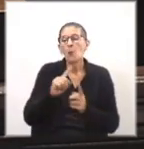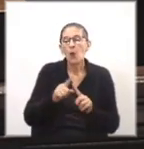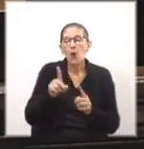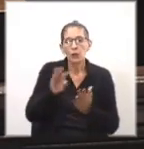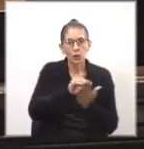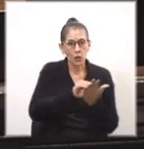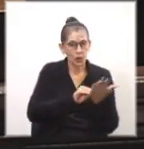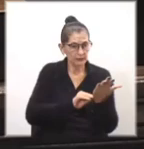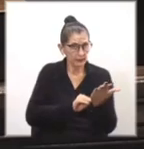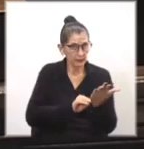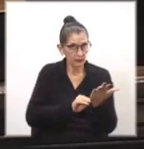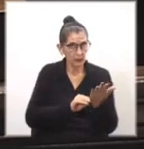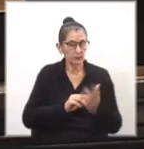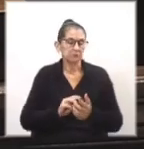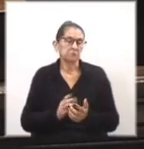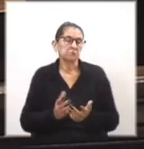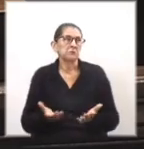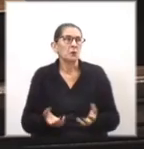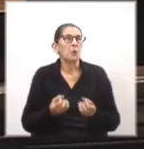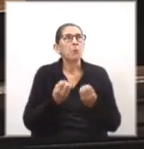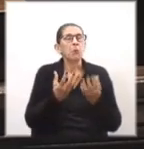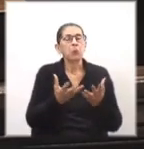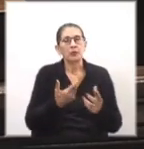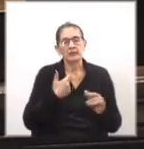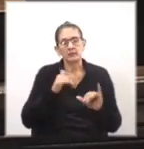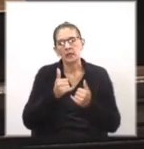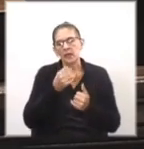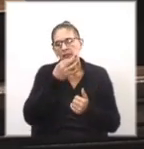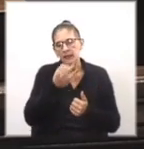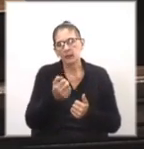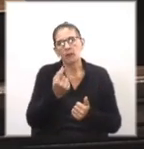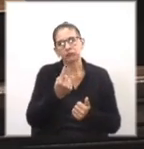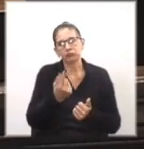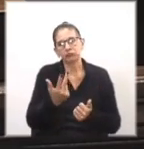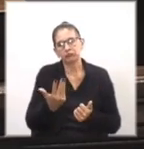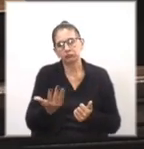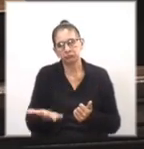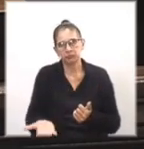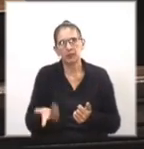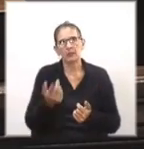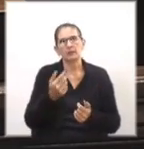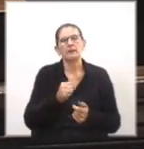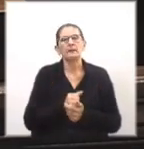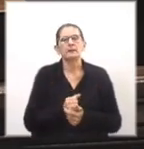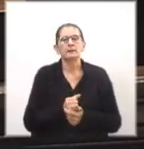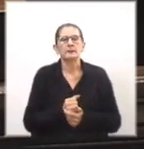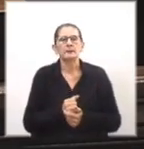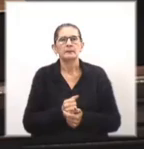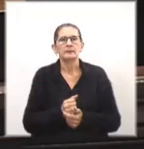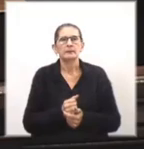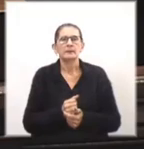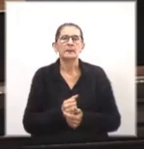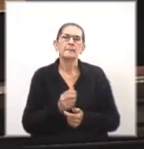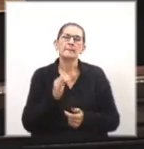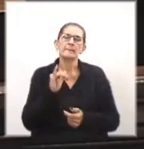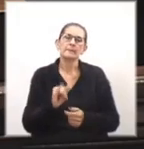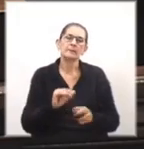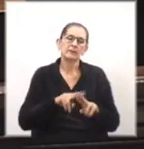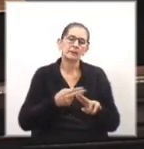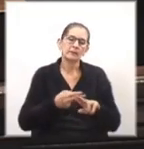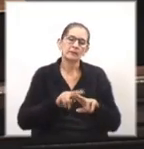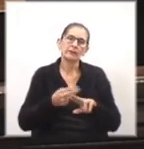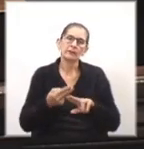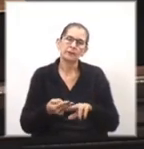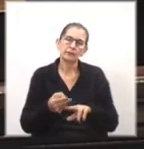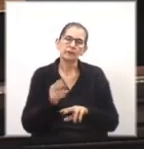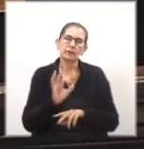señor presidente, porque lo hemos dicho una y otra vez, más allá de que en reiteradas